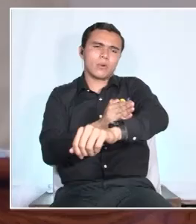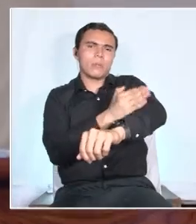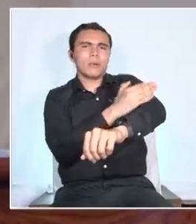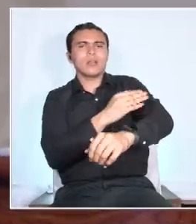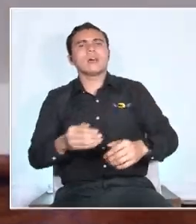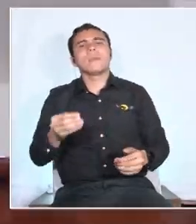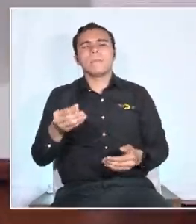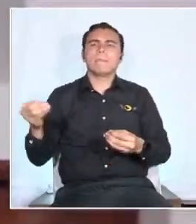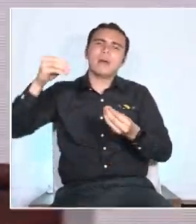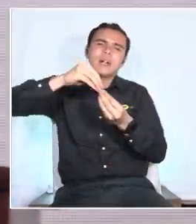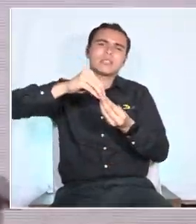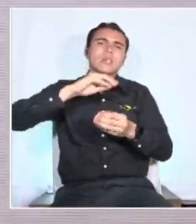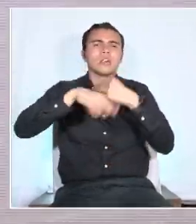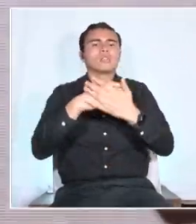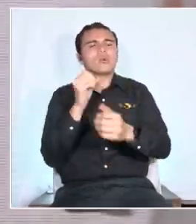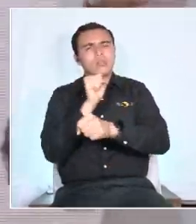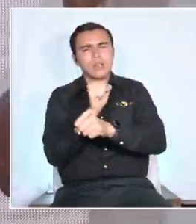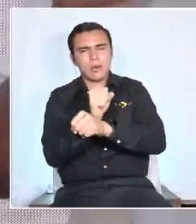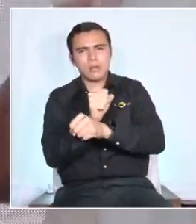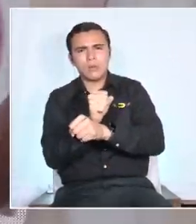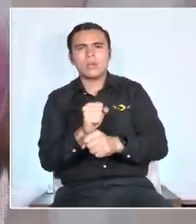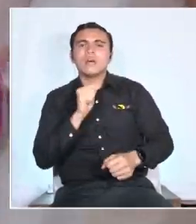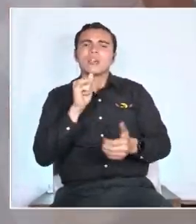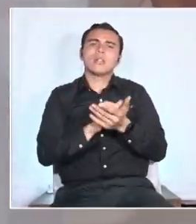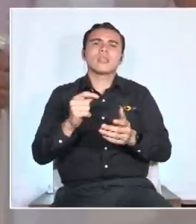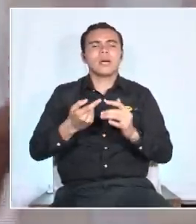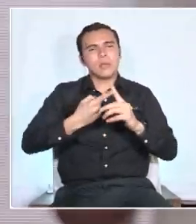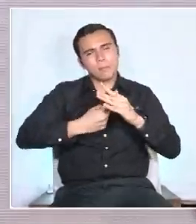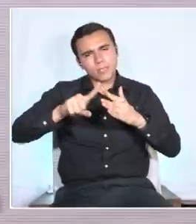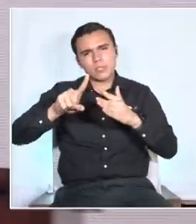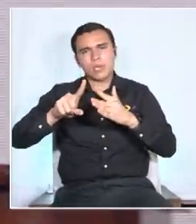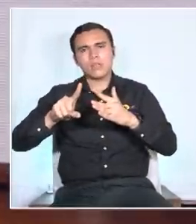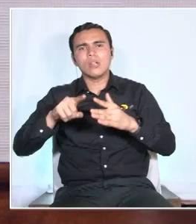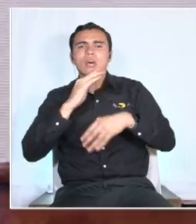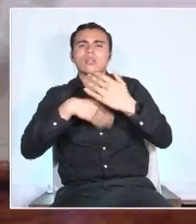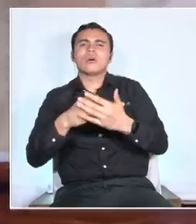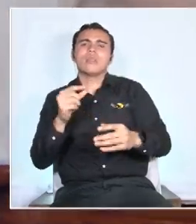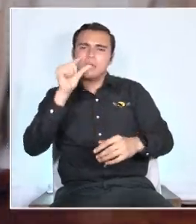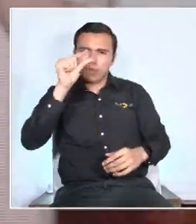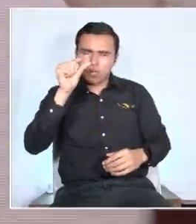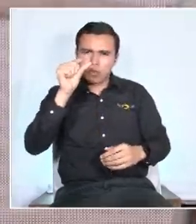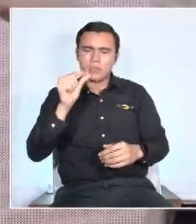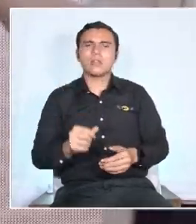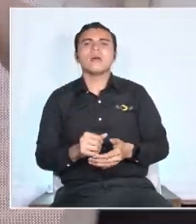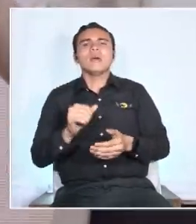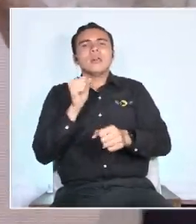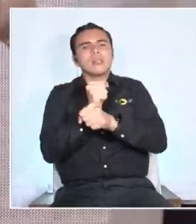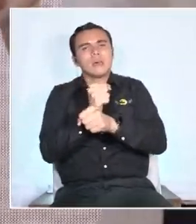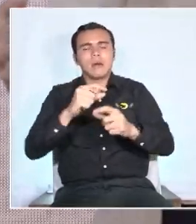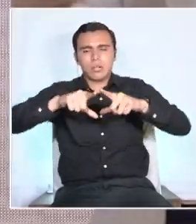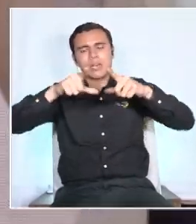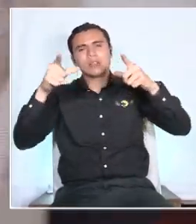más. Y toda empresa que se ha empezado, toda empresa pequeña y empresa